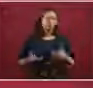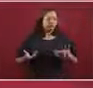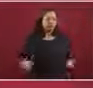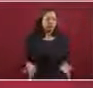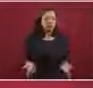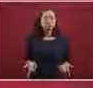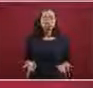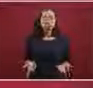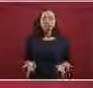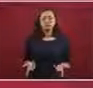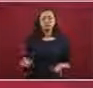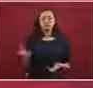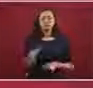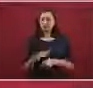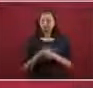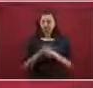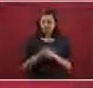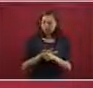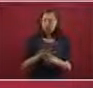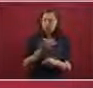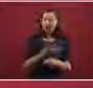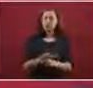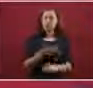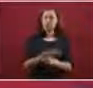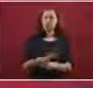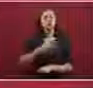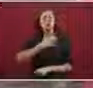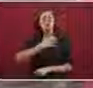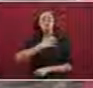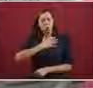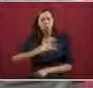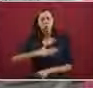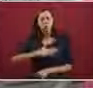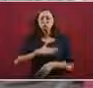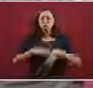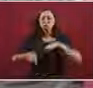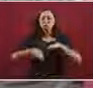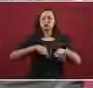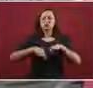exista la justicia, en este caso, laboral.